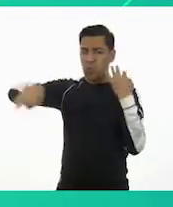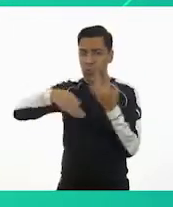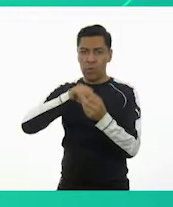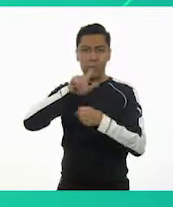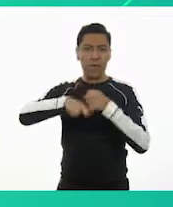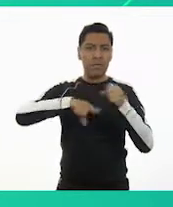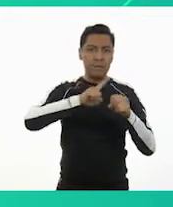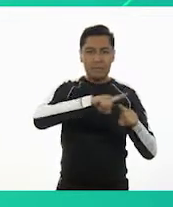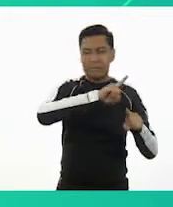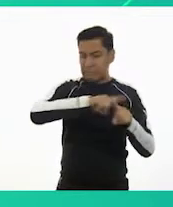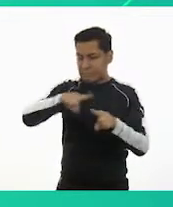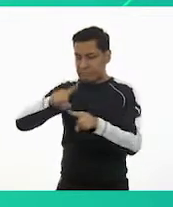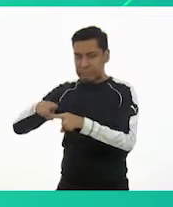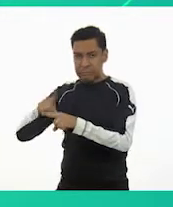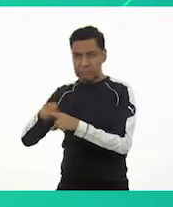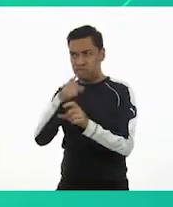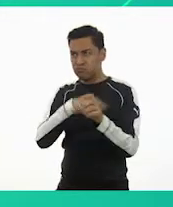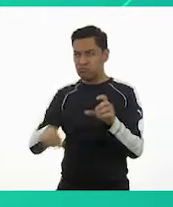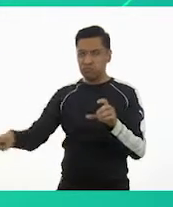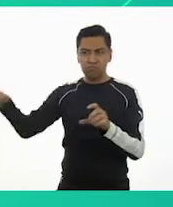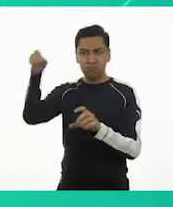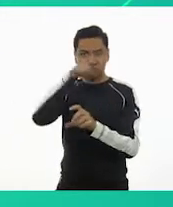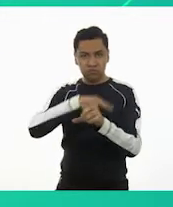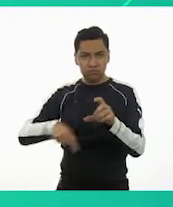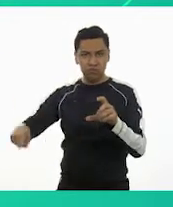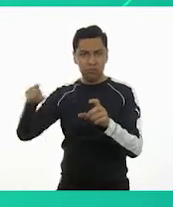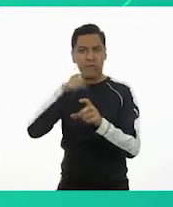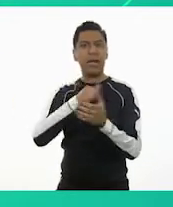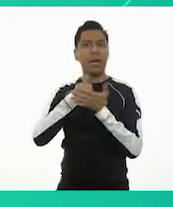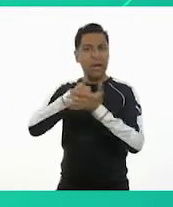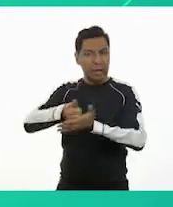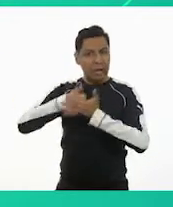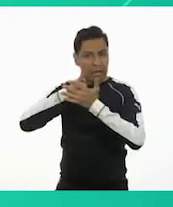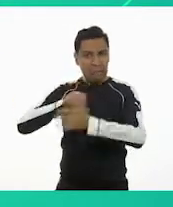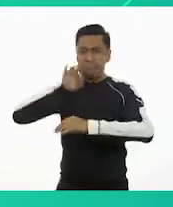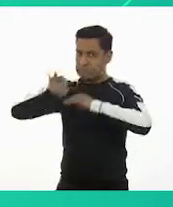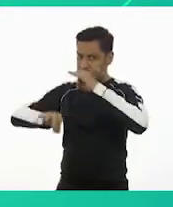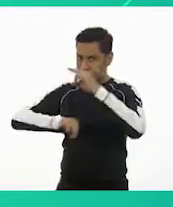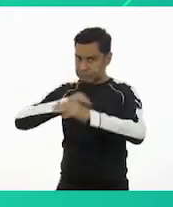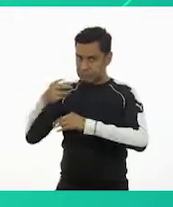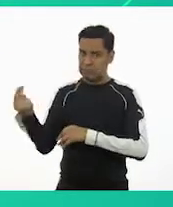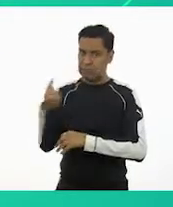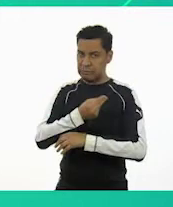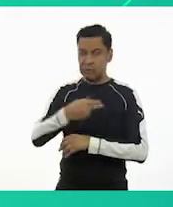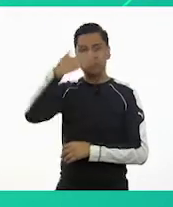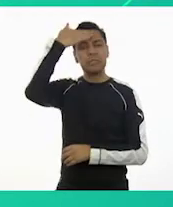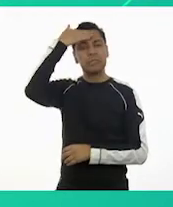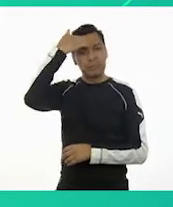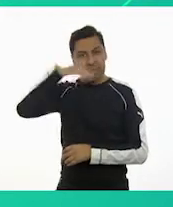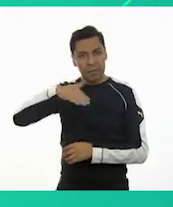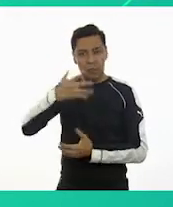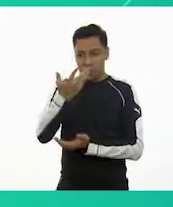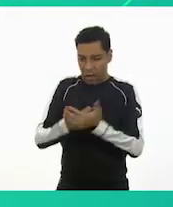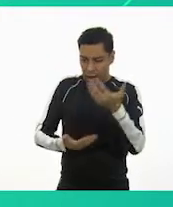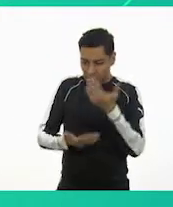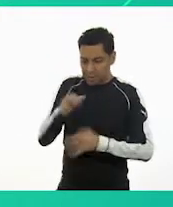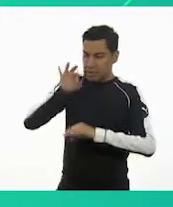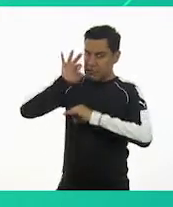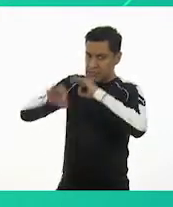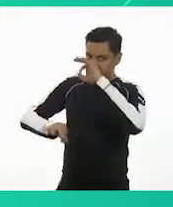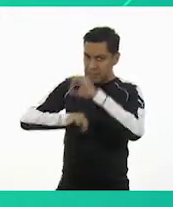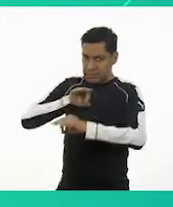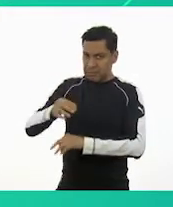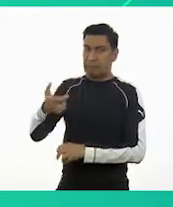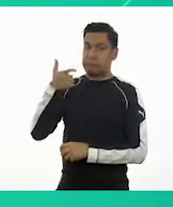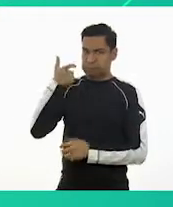ecosistemas. Y es por esto que debemos hacer acciones para conservarlas. Sabemos que dichas acciones pueden ser caras,